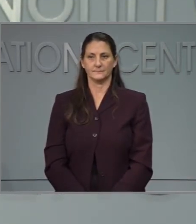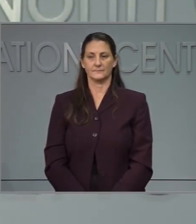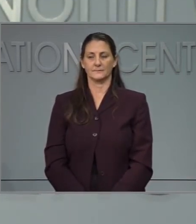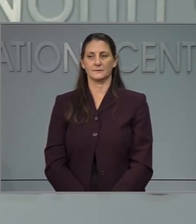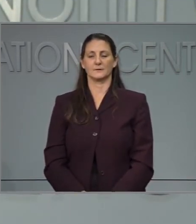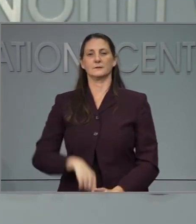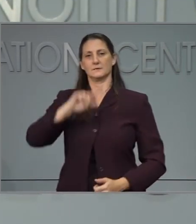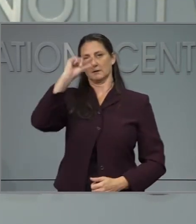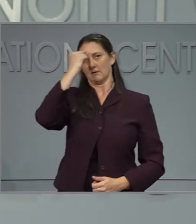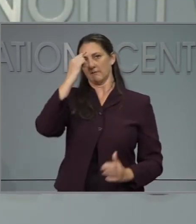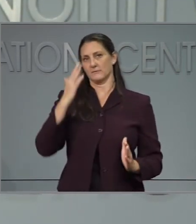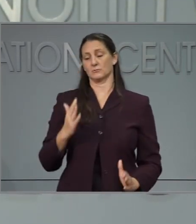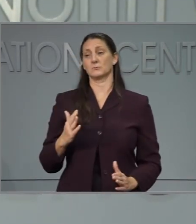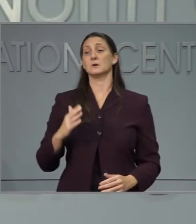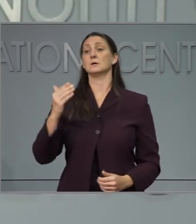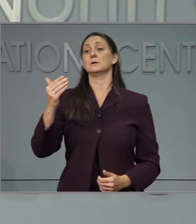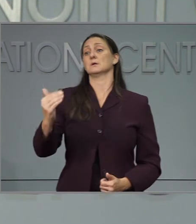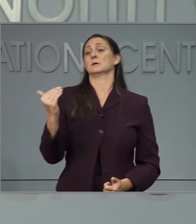La siguiente, por favor.